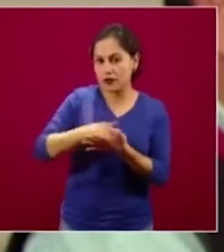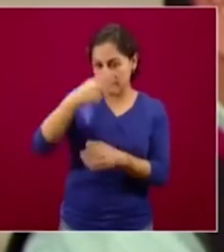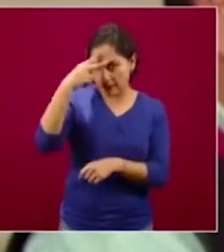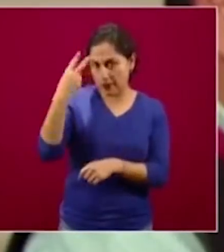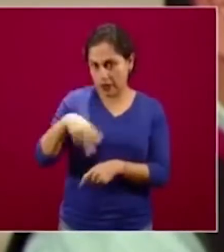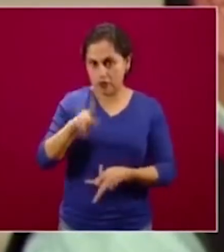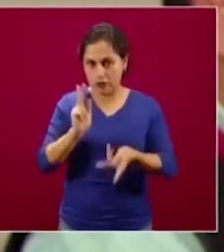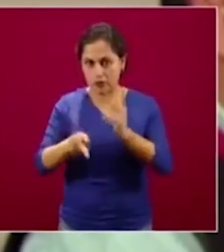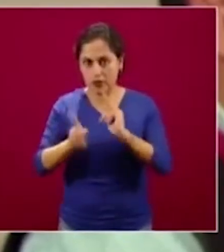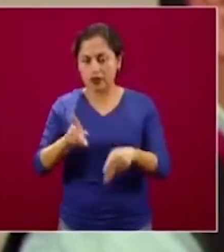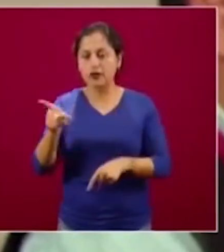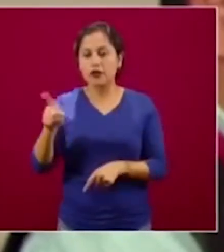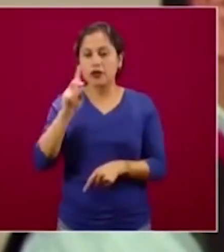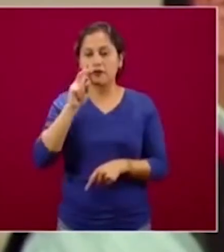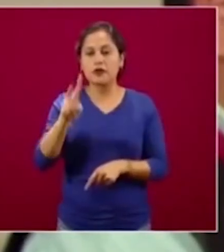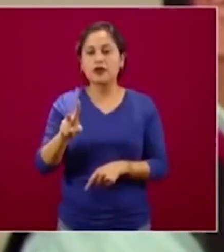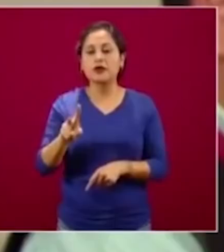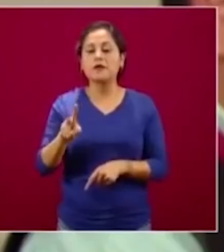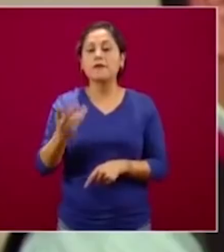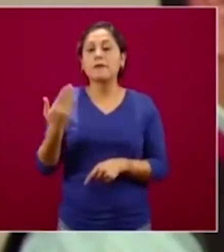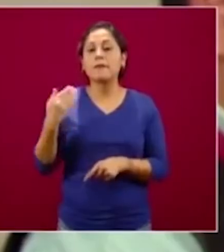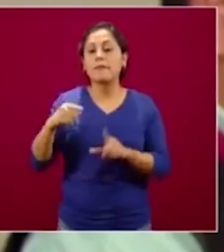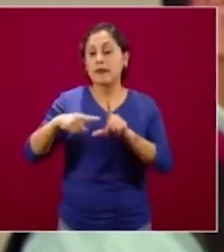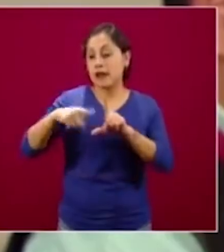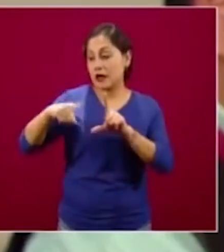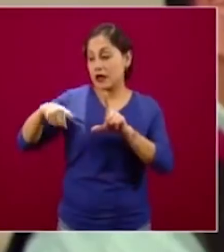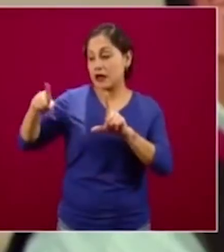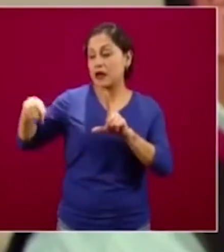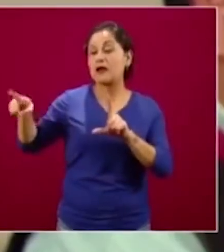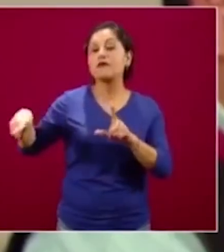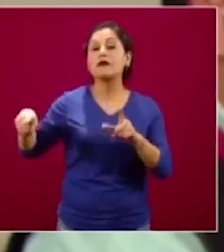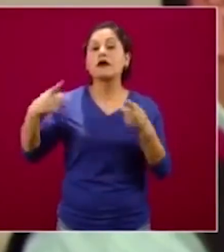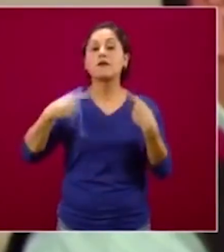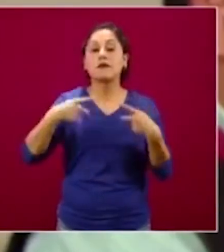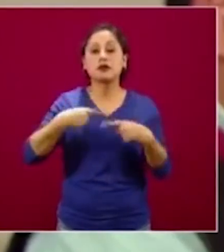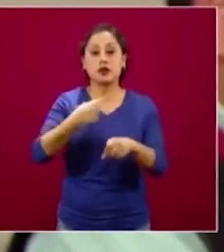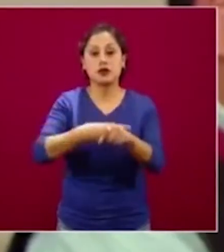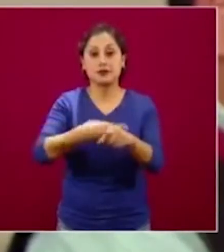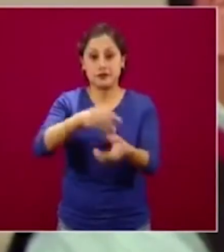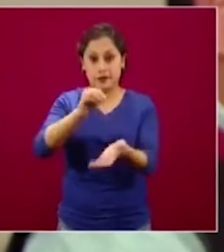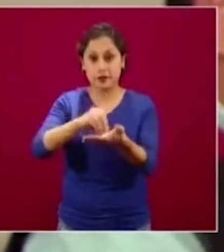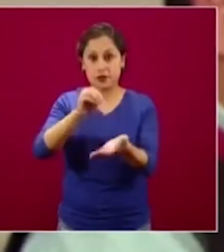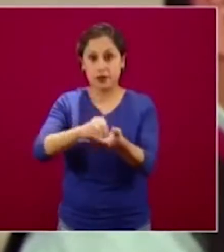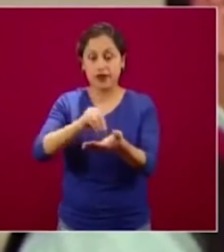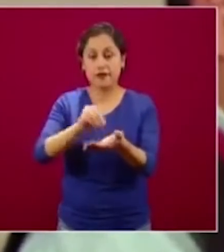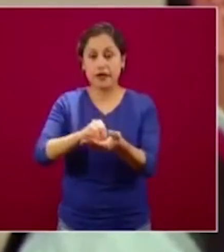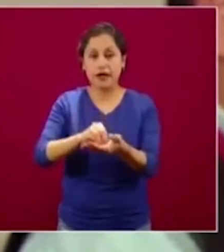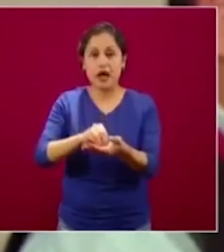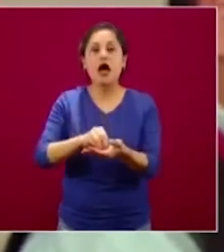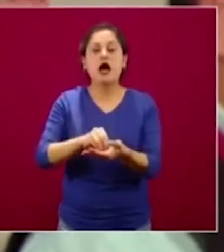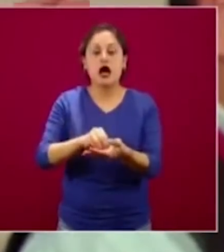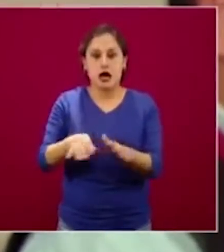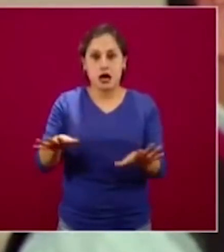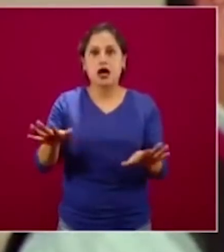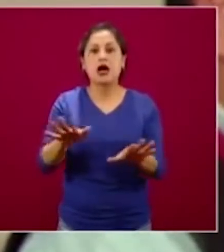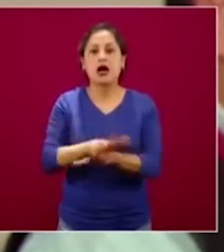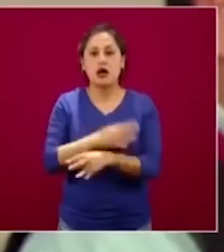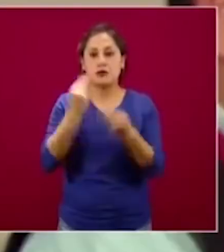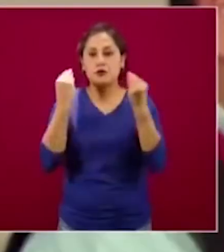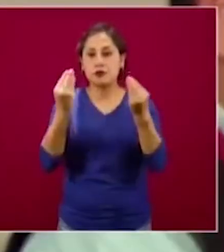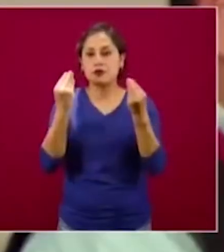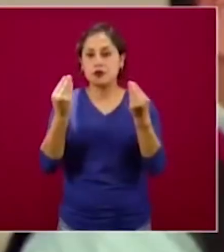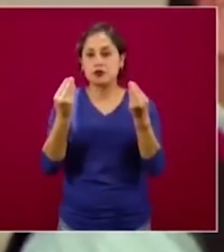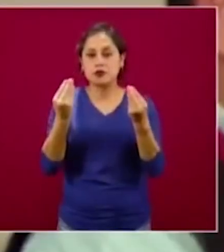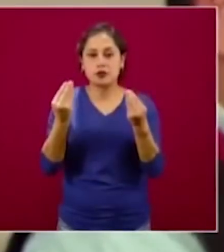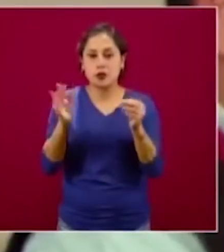gráfica se movió mucho, la gráfica de casos activos. No sé si se deba a estos reportes tardíos que